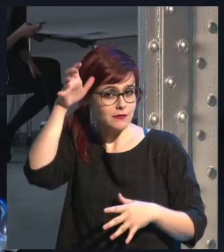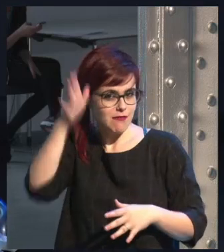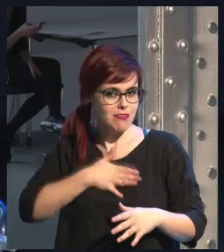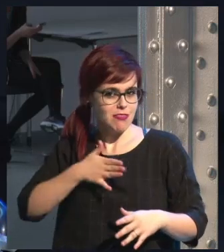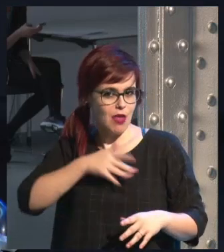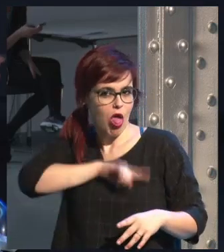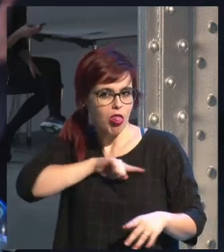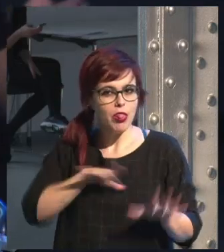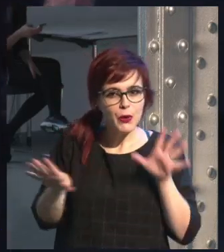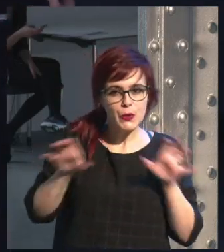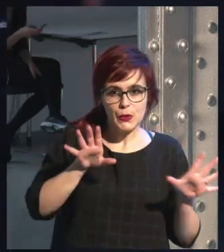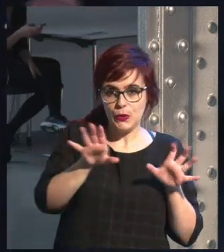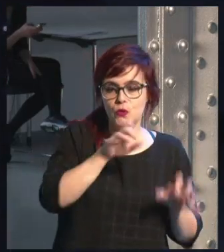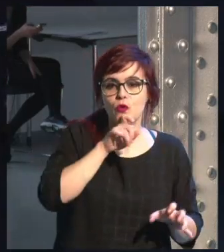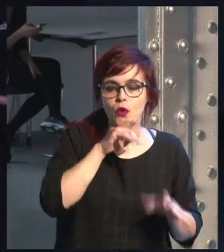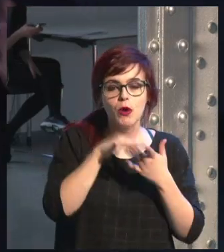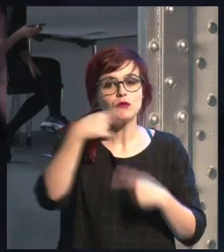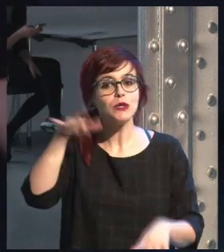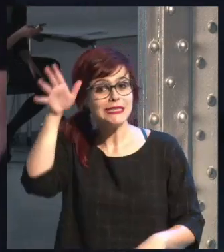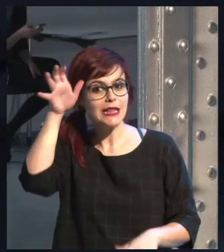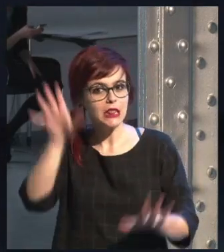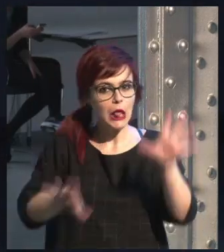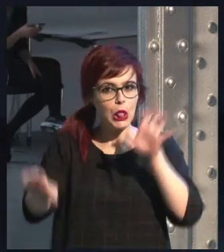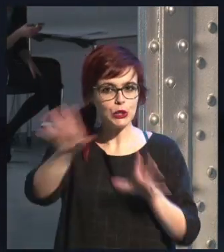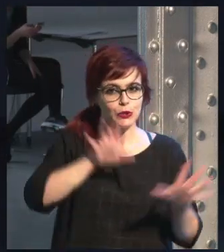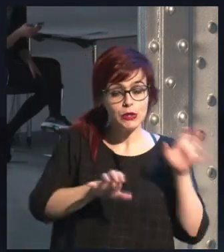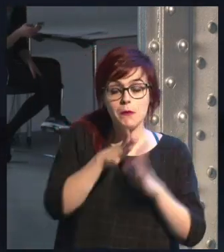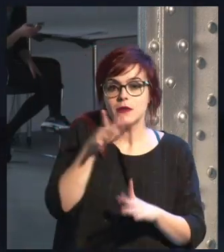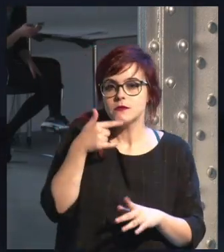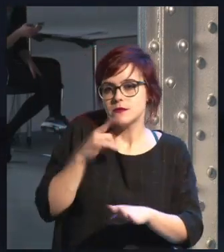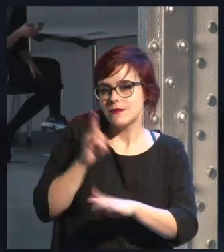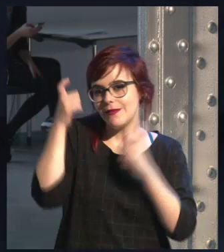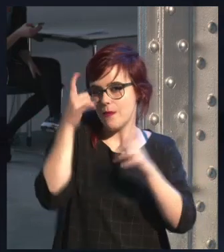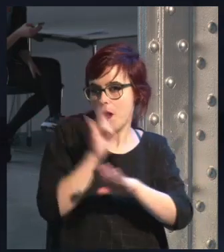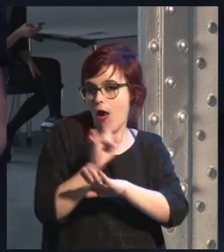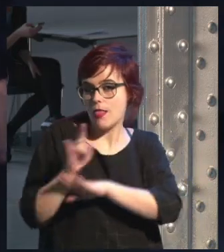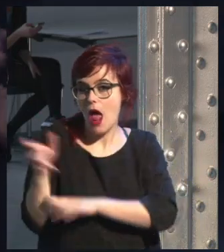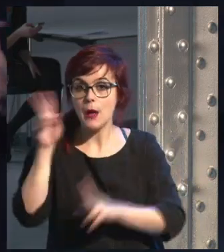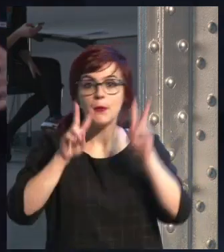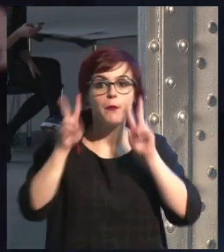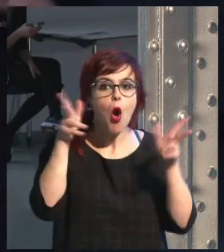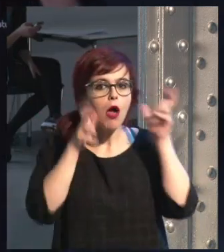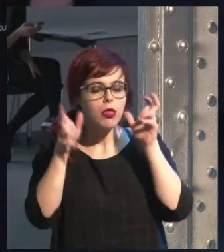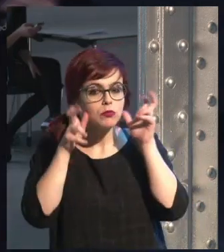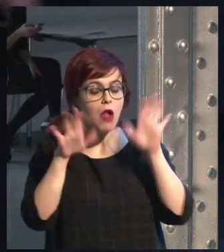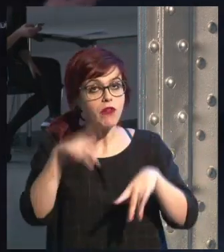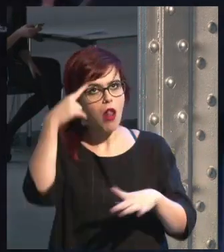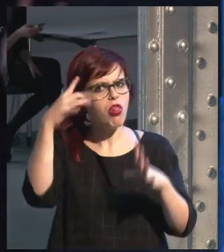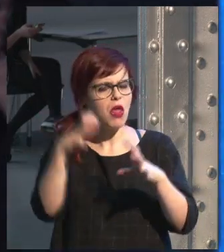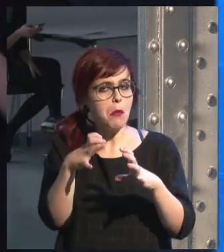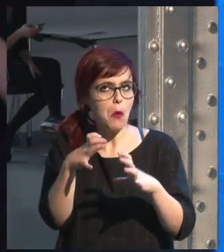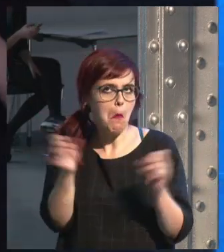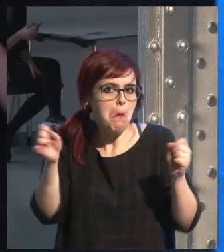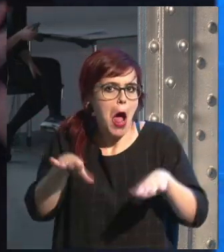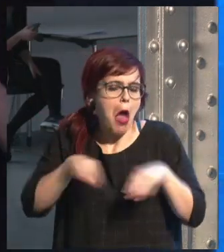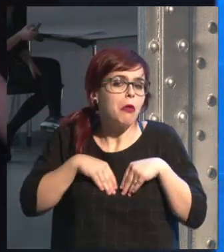Nosotros percibimos la realidad a través de nuestros sentidos. Si engañamos esos sentidos, lo que vemos, lo que oímos, realmente nuestro cerebro se engaña y se